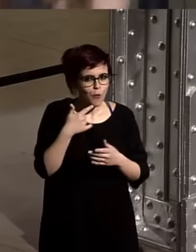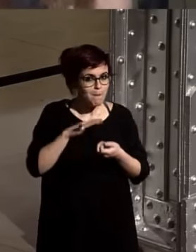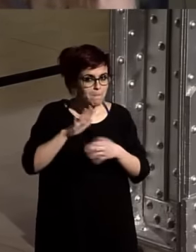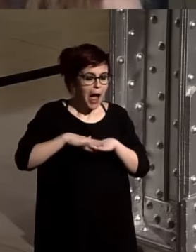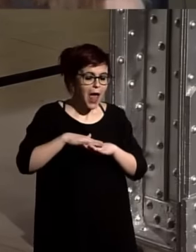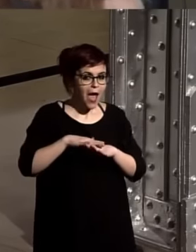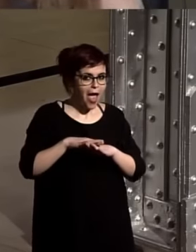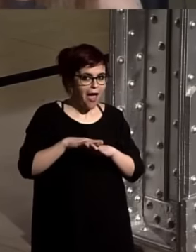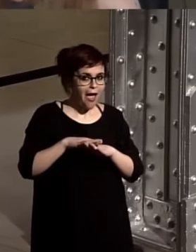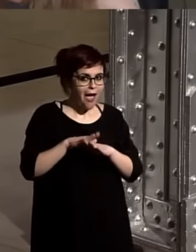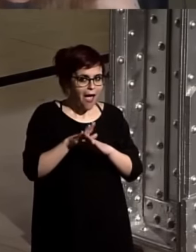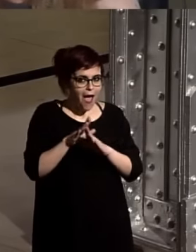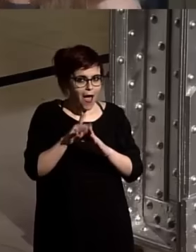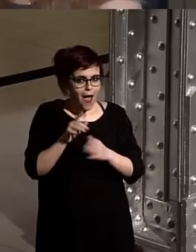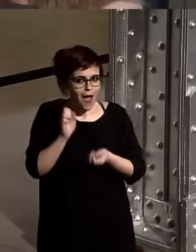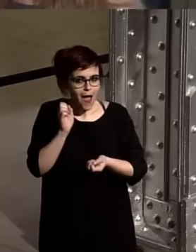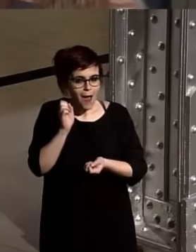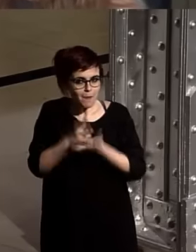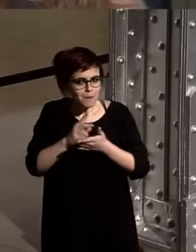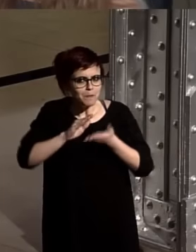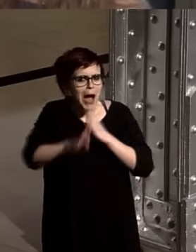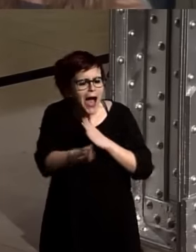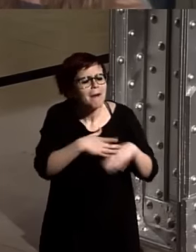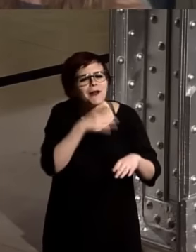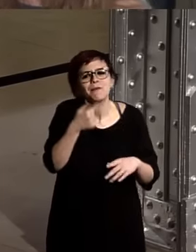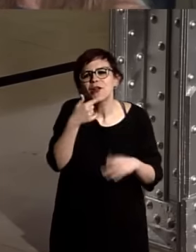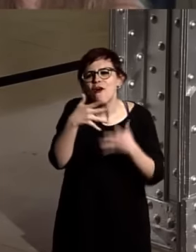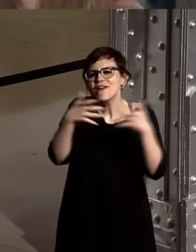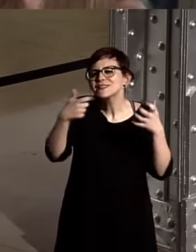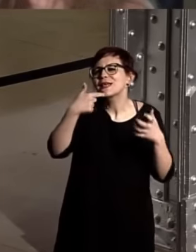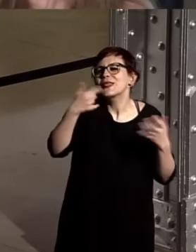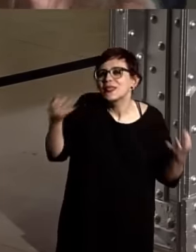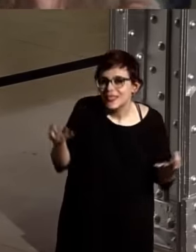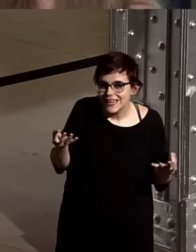O es que no puede ser pero completa la frase A